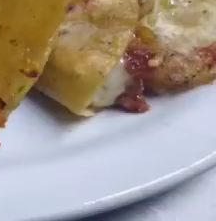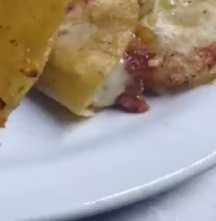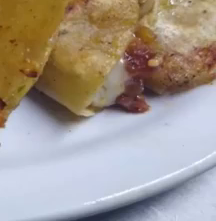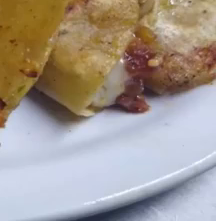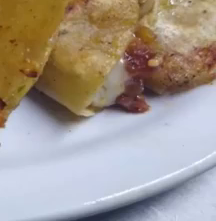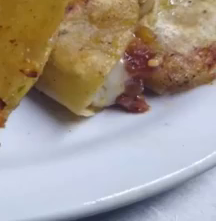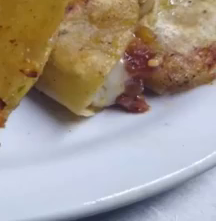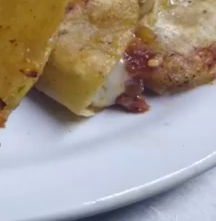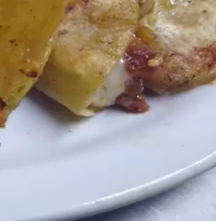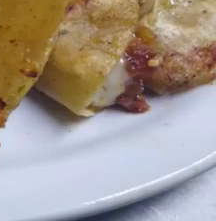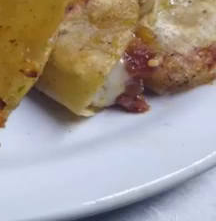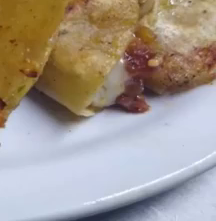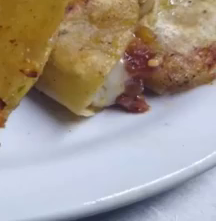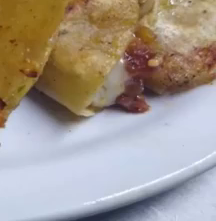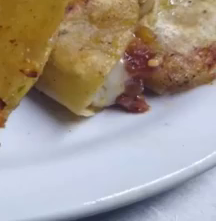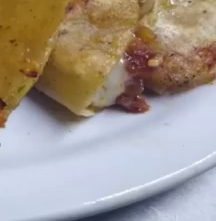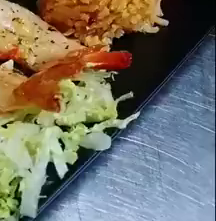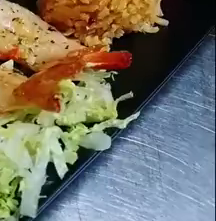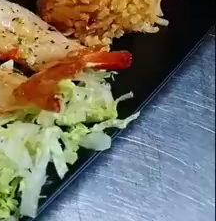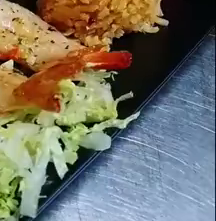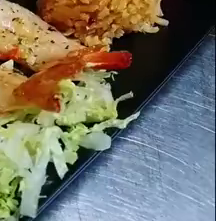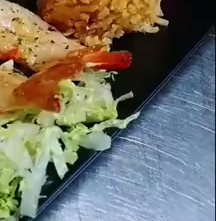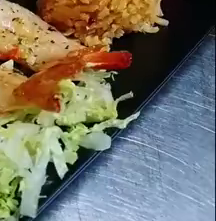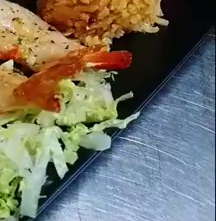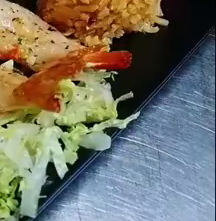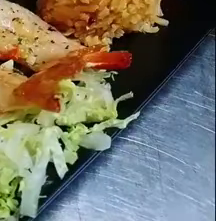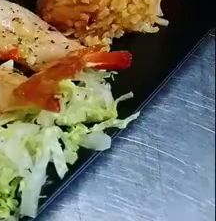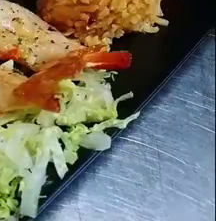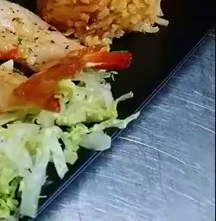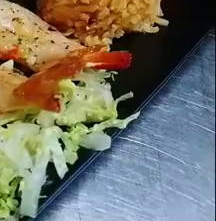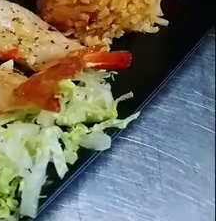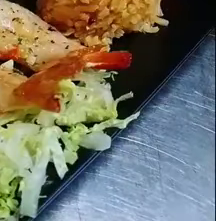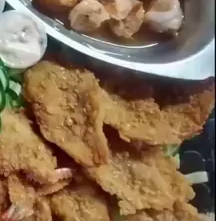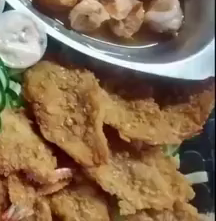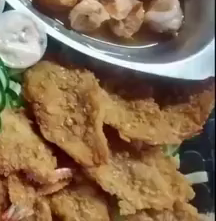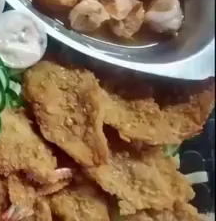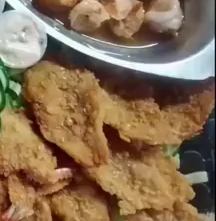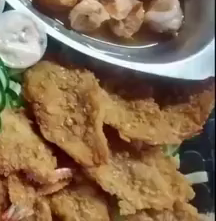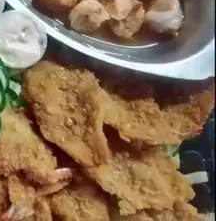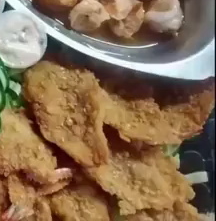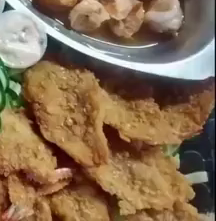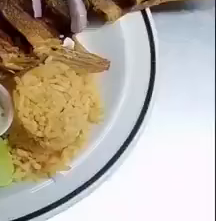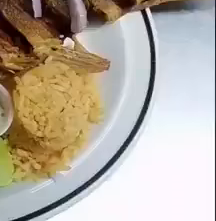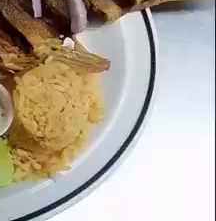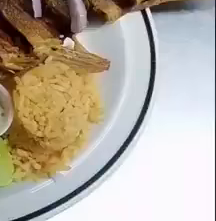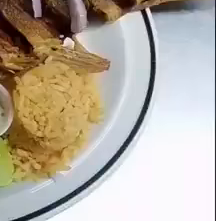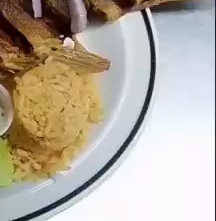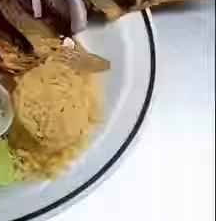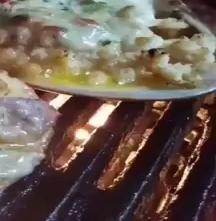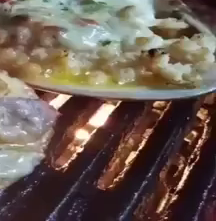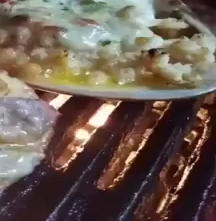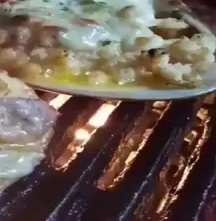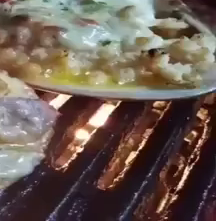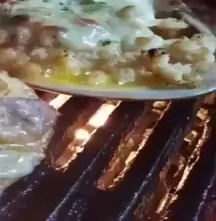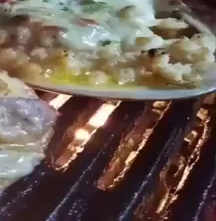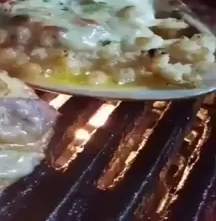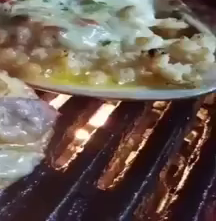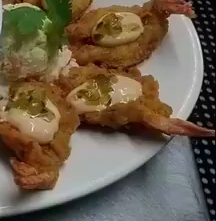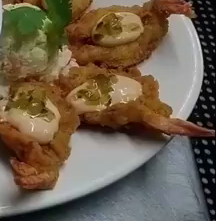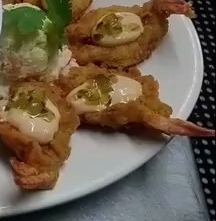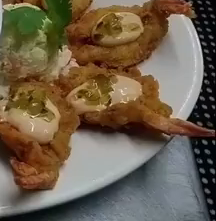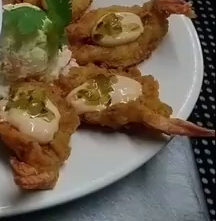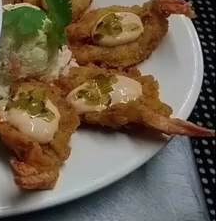de marlin, de pulpo en chipotle, camarones al mojo de ajo, pescado zarandeado, cabrilla, almeja